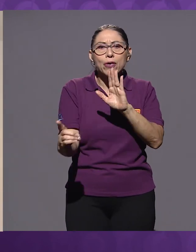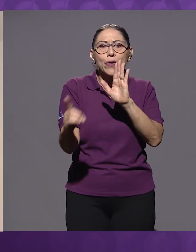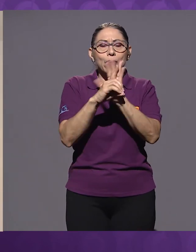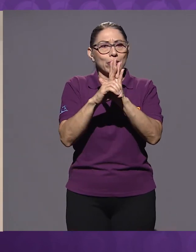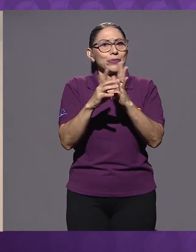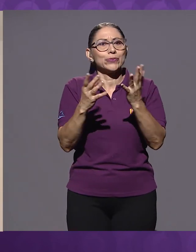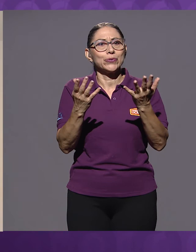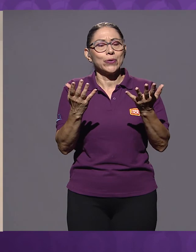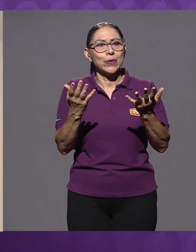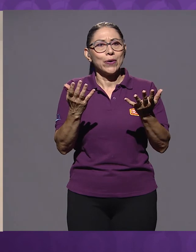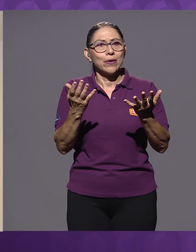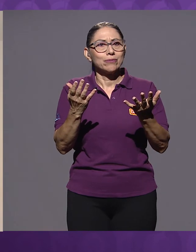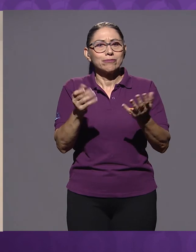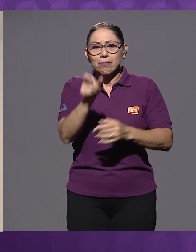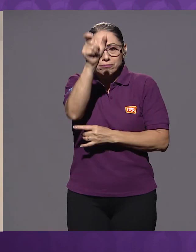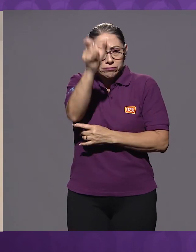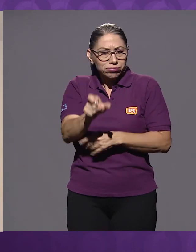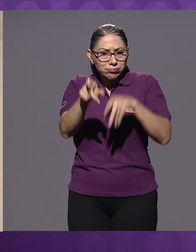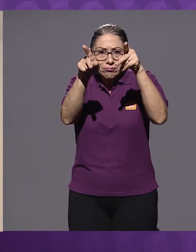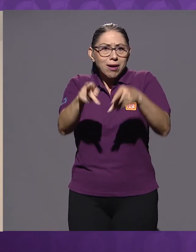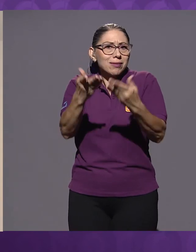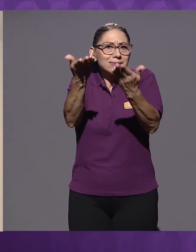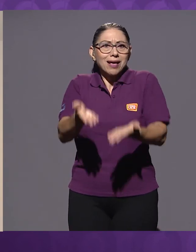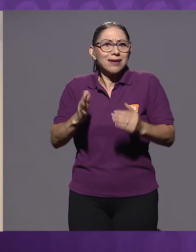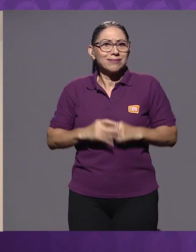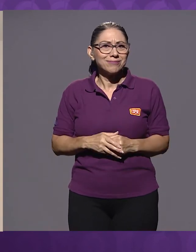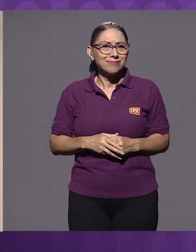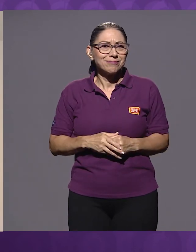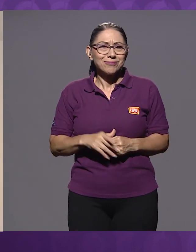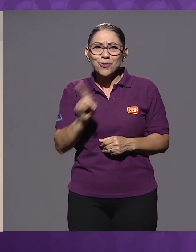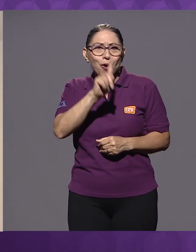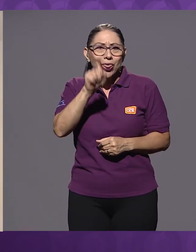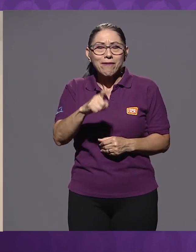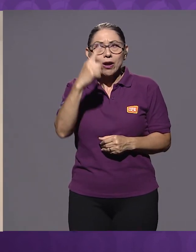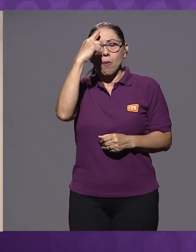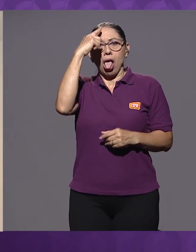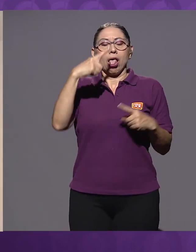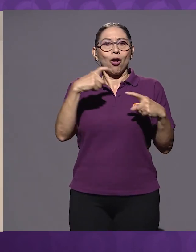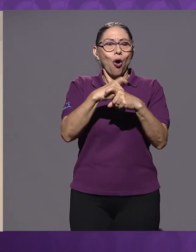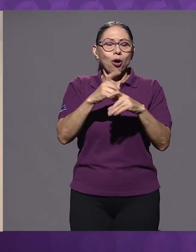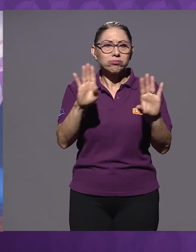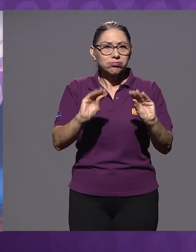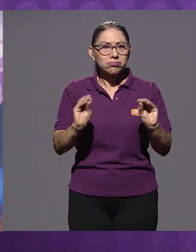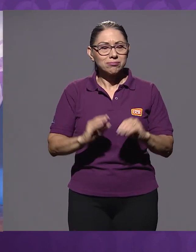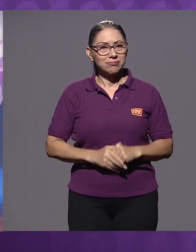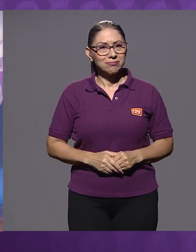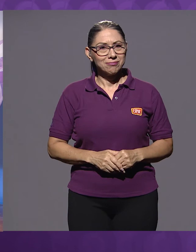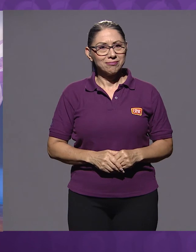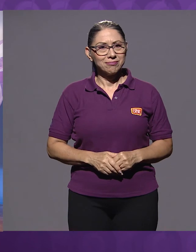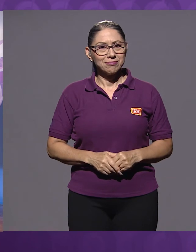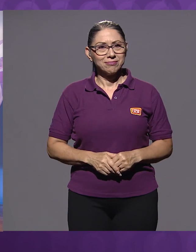a simplemente ser. No hay que complicarse mucho, ¿no?